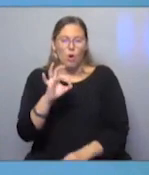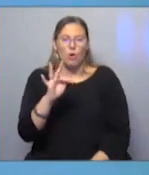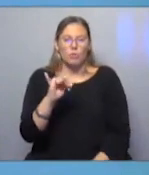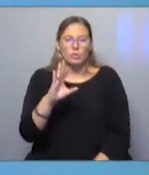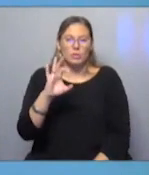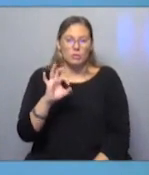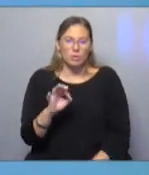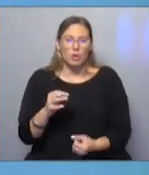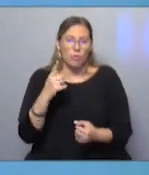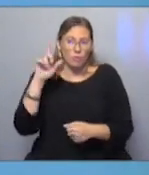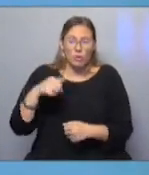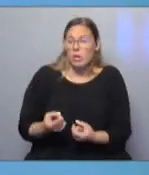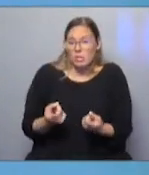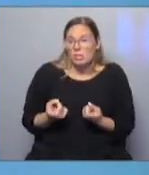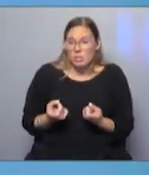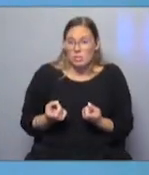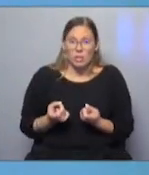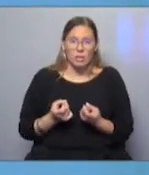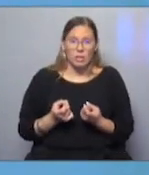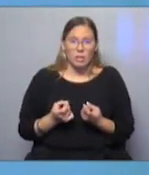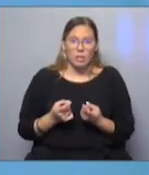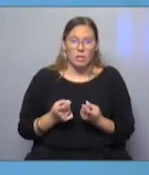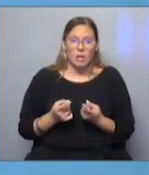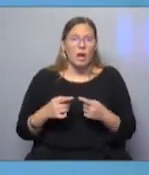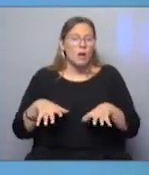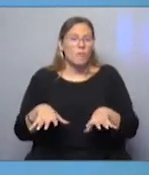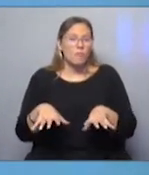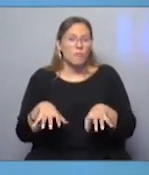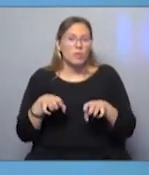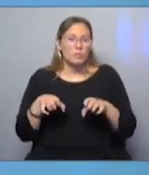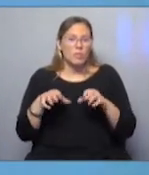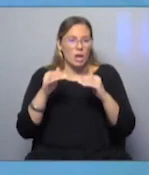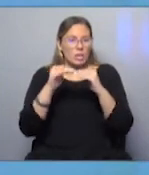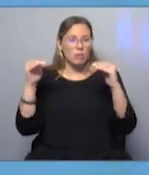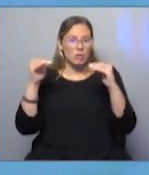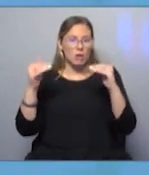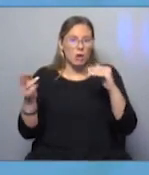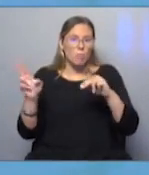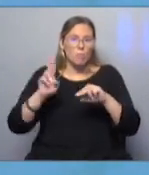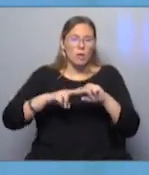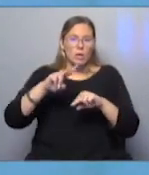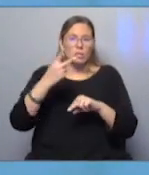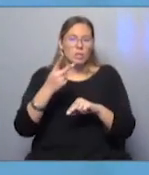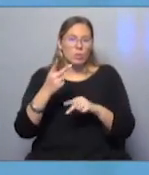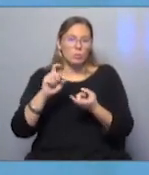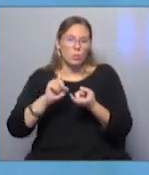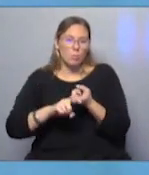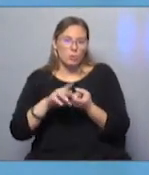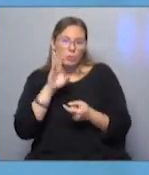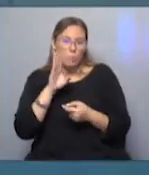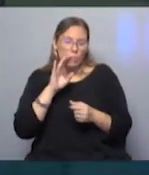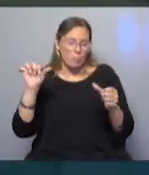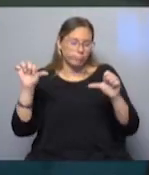descubrí por la necesidad a viste porque bueno de ser una chica que vivía con un nivel muy alto se muere el segundo marido mamá quedamos en la